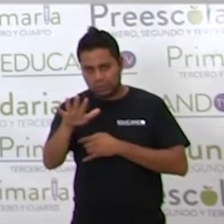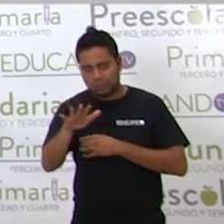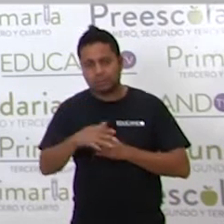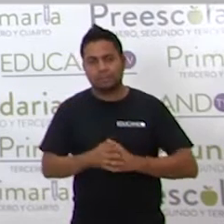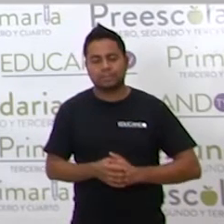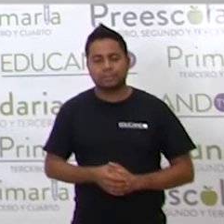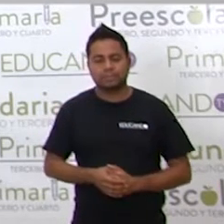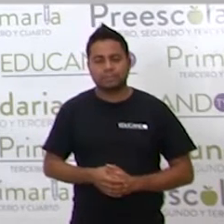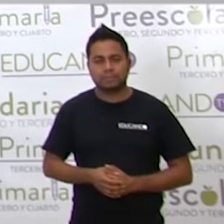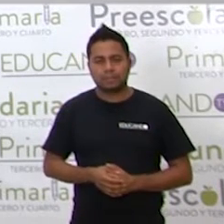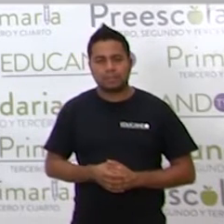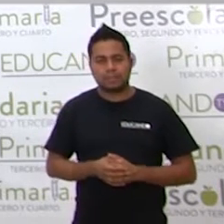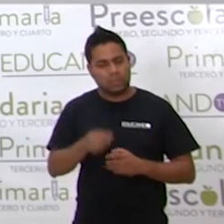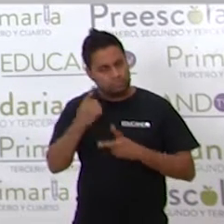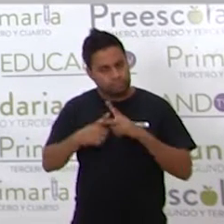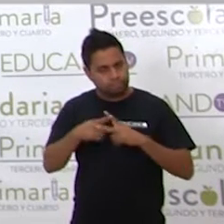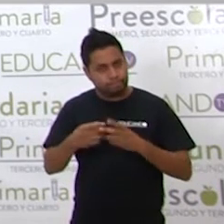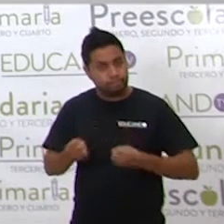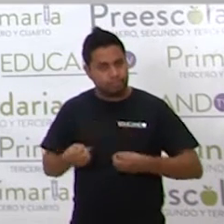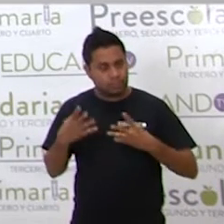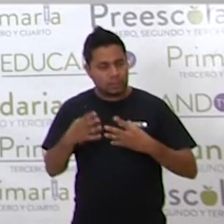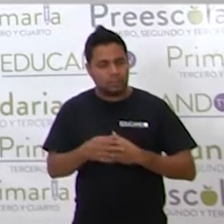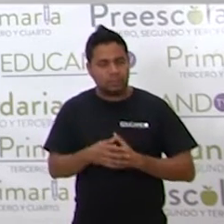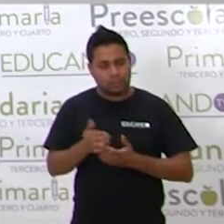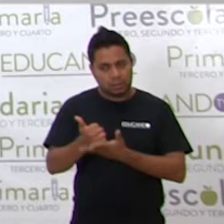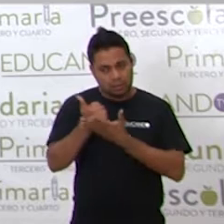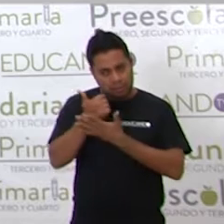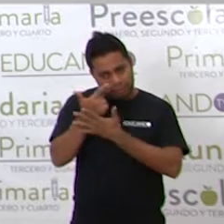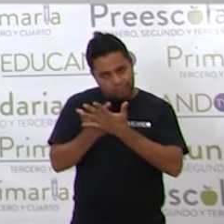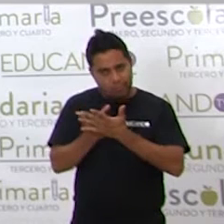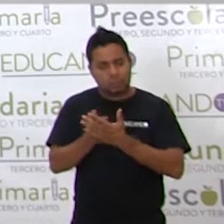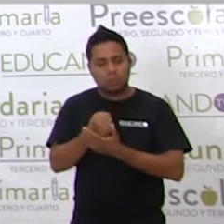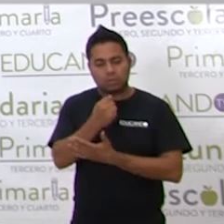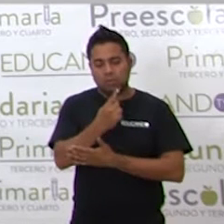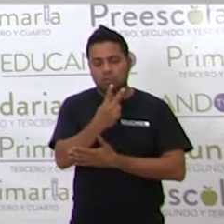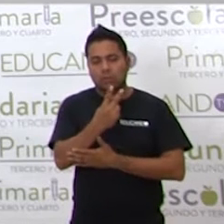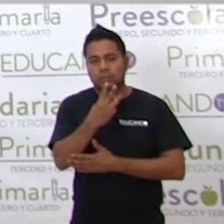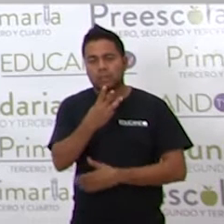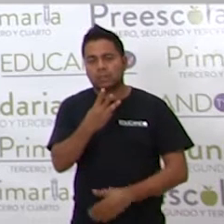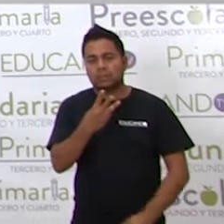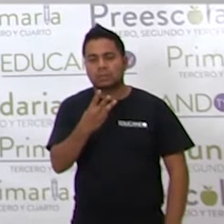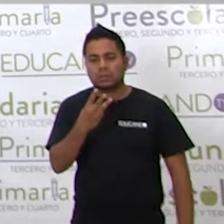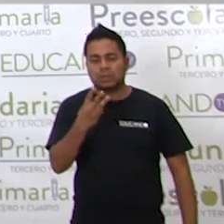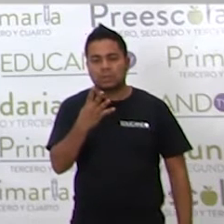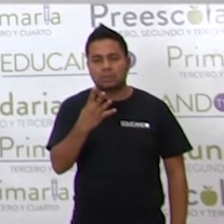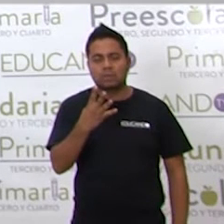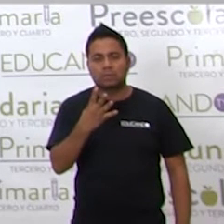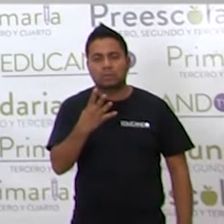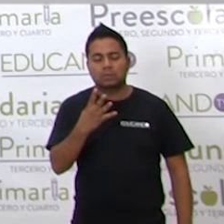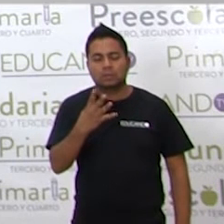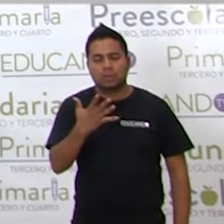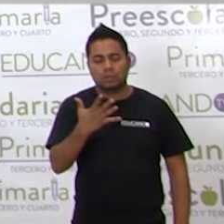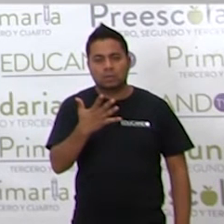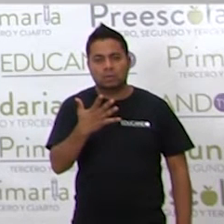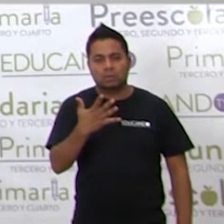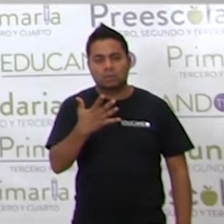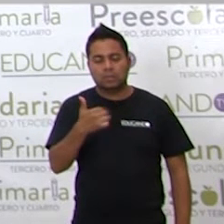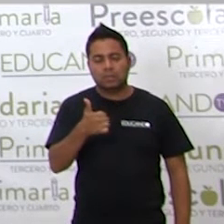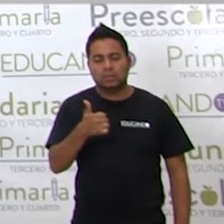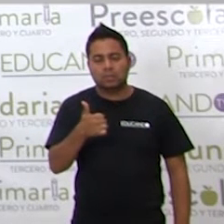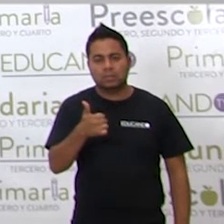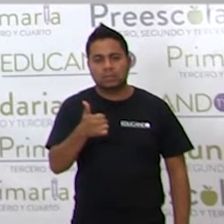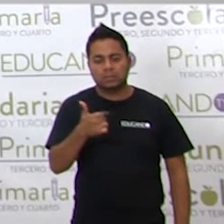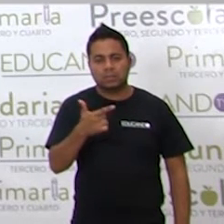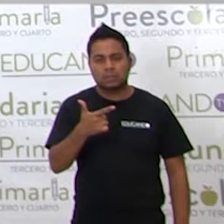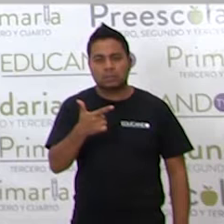85. Contemos ahora. ¿Cuánto le falta? 1, 2, 3, 4, 5,